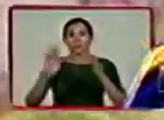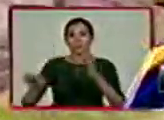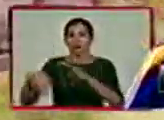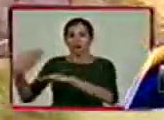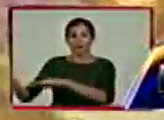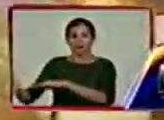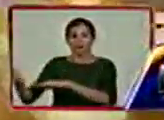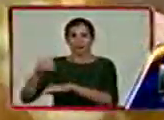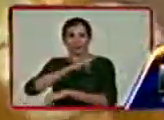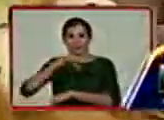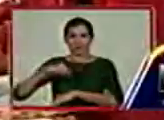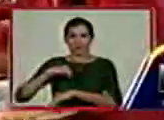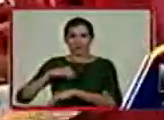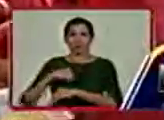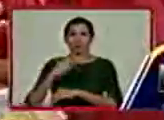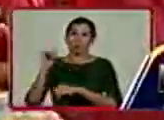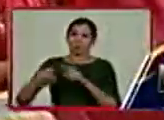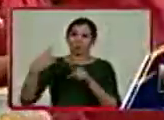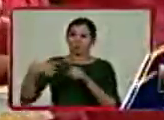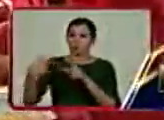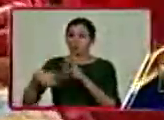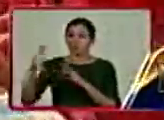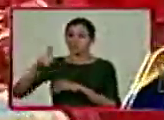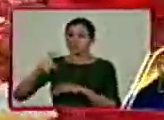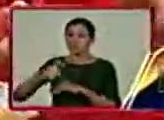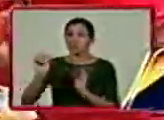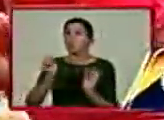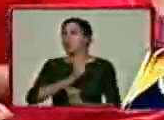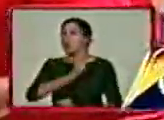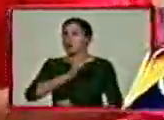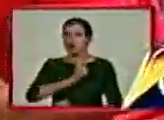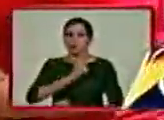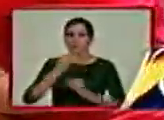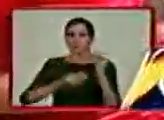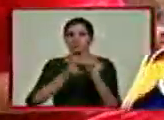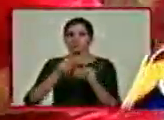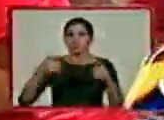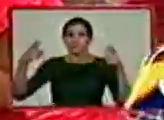adquirir artículos de la cesta básica y aquellos necesarios para la elaboración de los platos navideños.